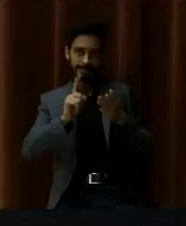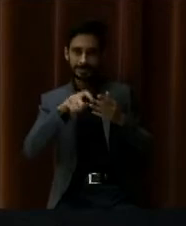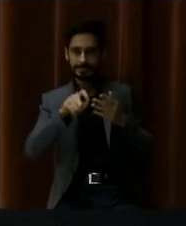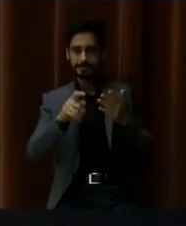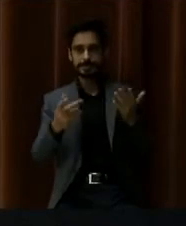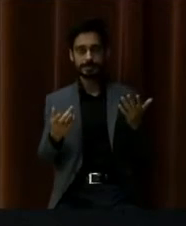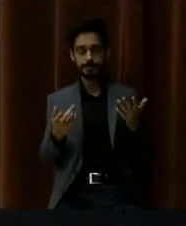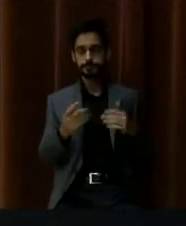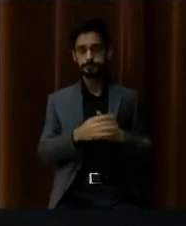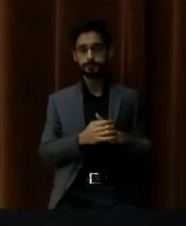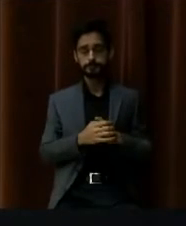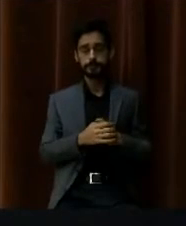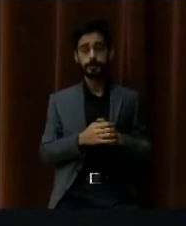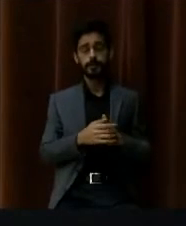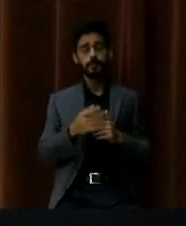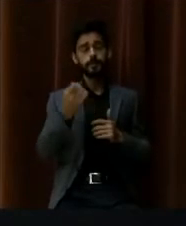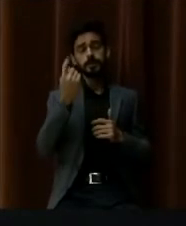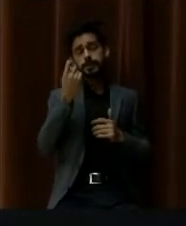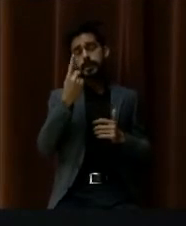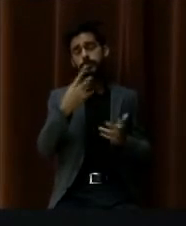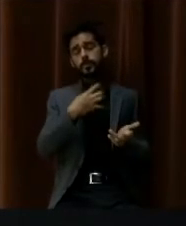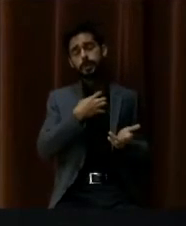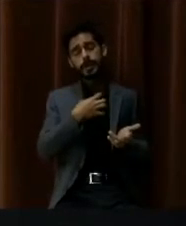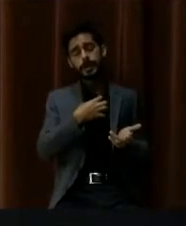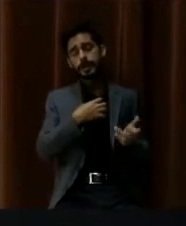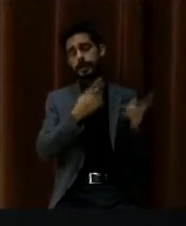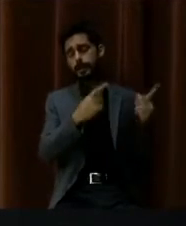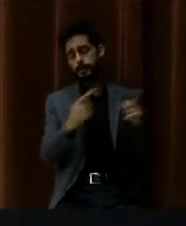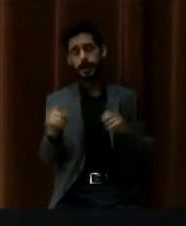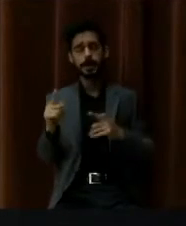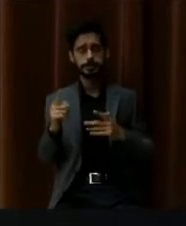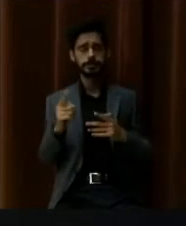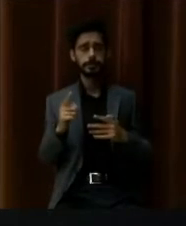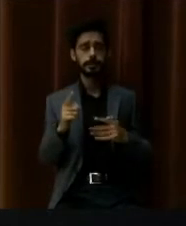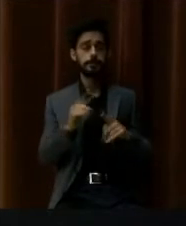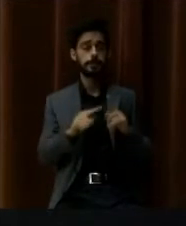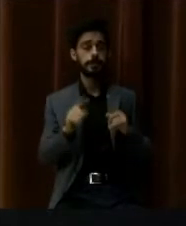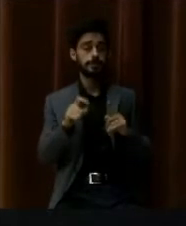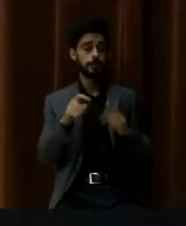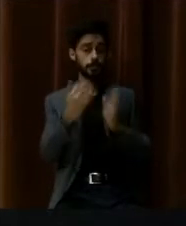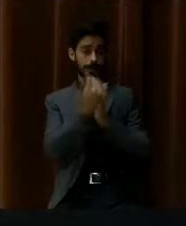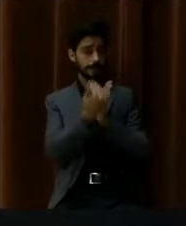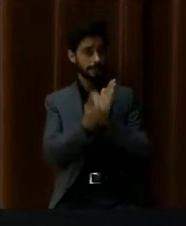ocasiones muchas querellas que son infundados se parte de la dinámica fue pero